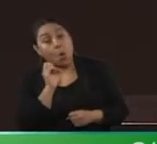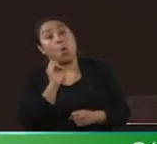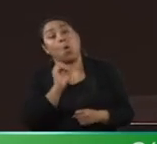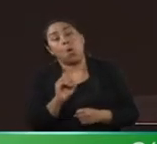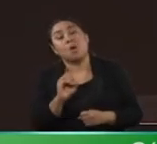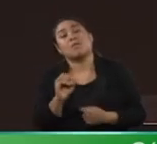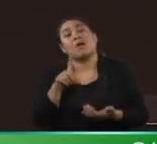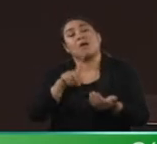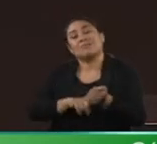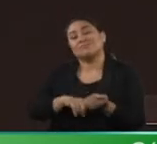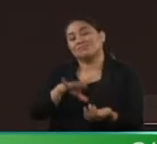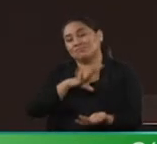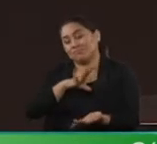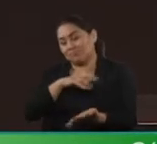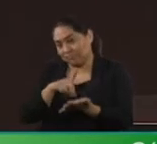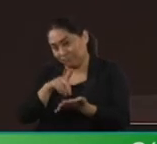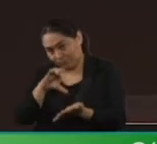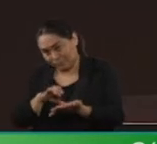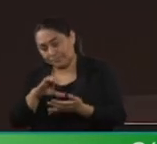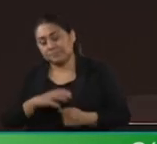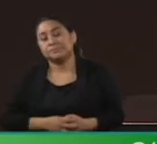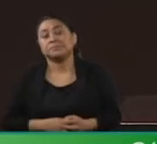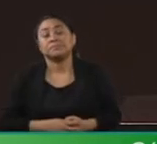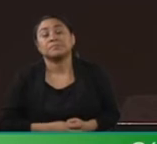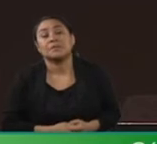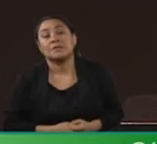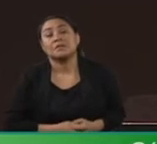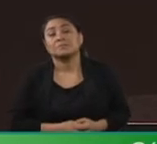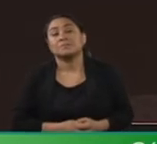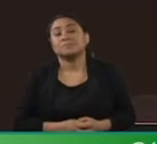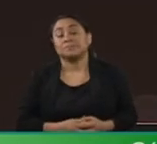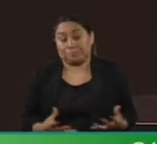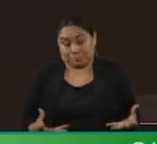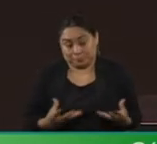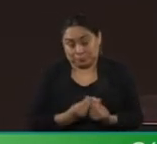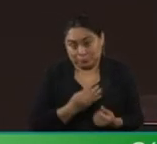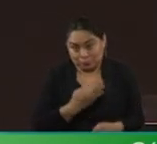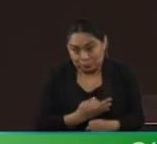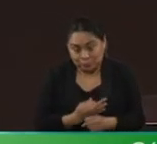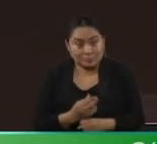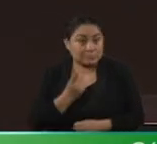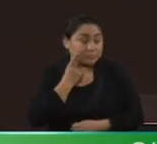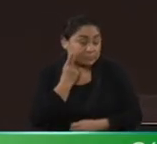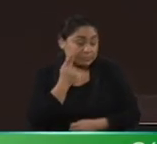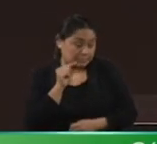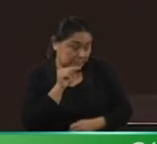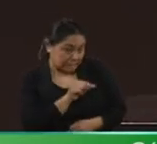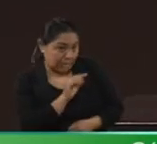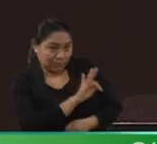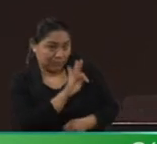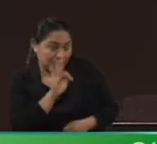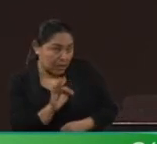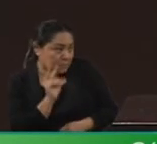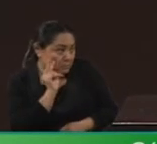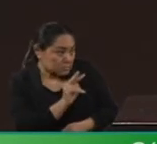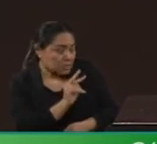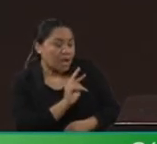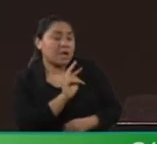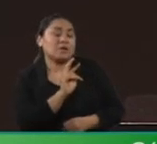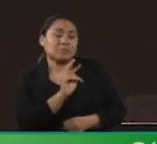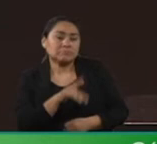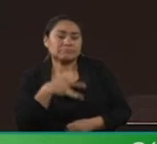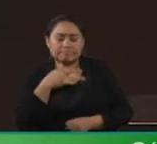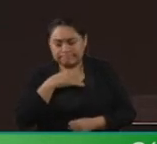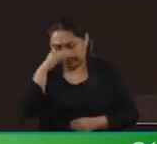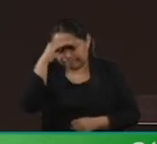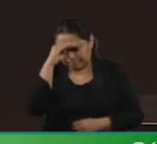alguna discapacidad. Para los integrantes de esta legislatura, esta fecha debe invitarnos a reflexionar